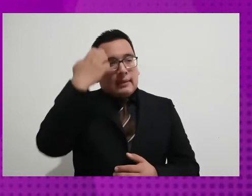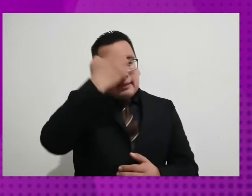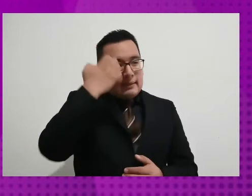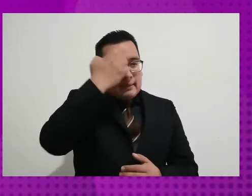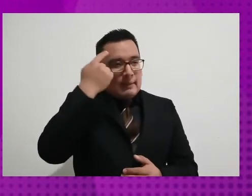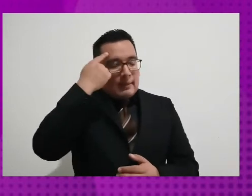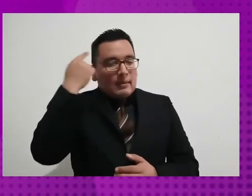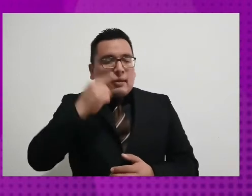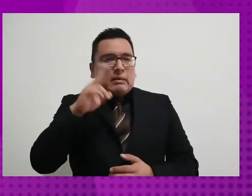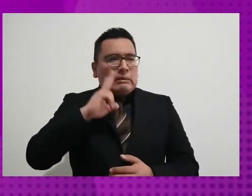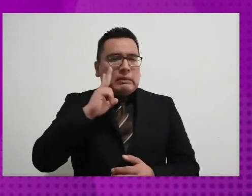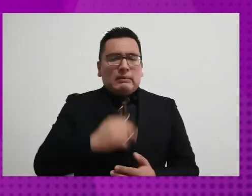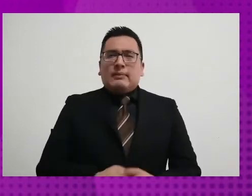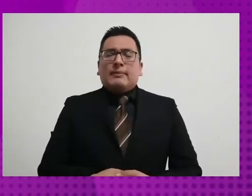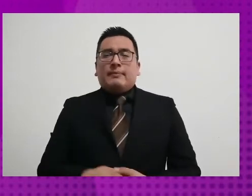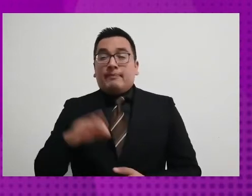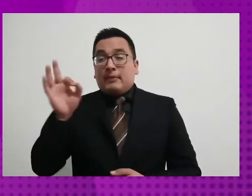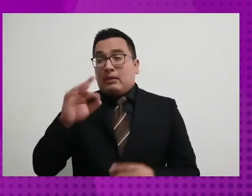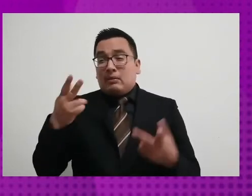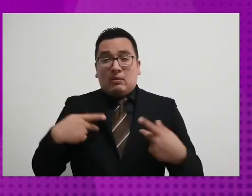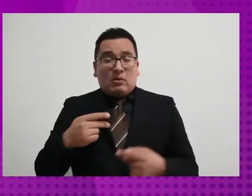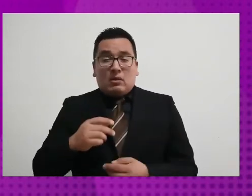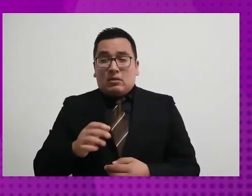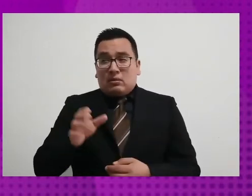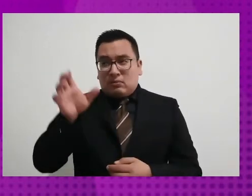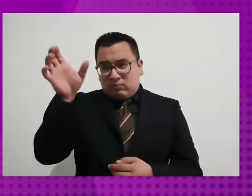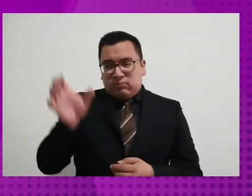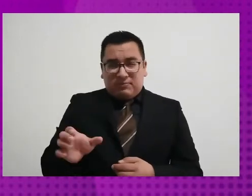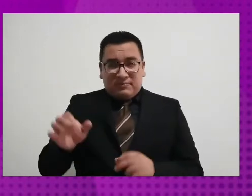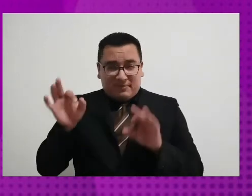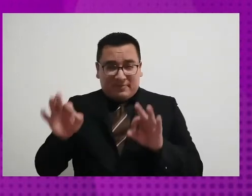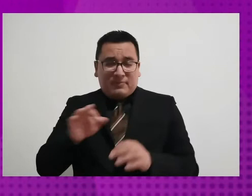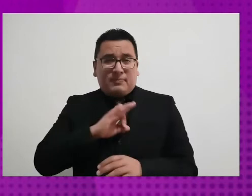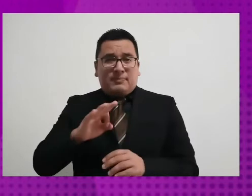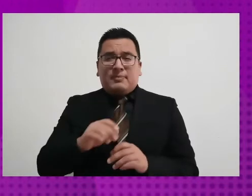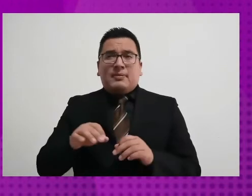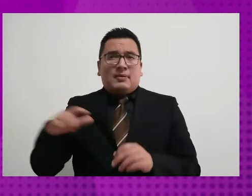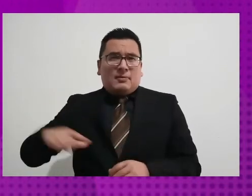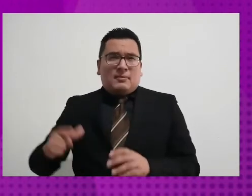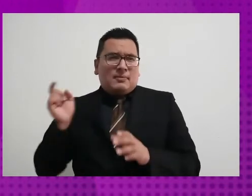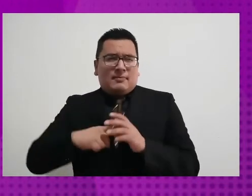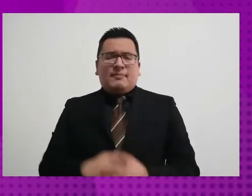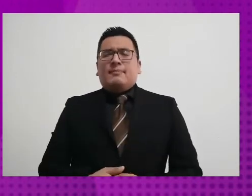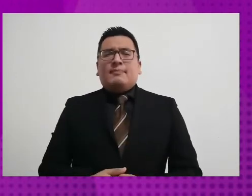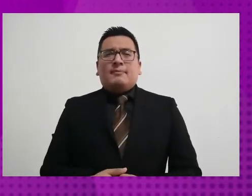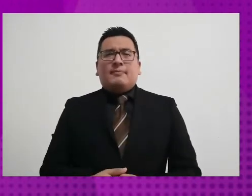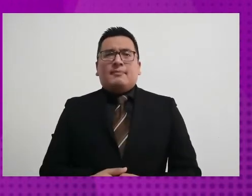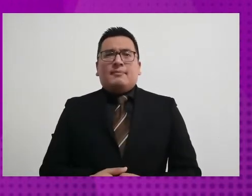análisis para ver si alguien puede cumplir con estos requisitos para ser postulado a un cargo de elección popular.